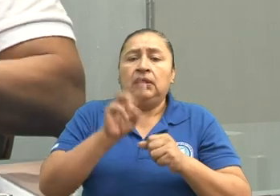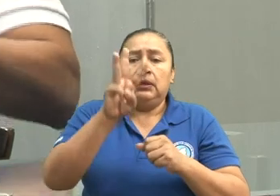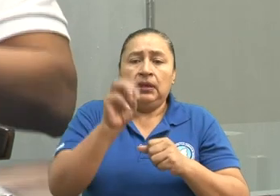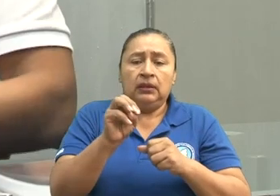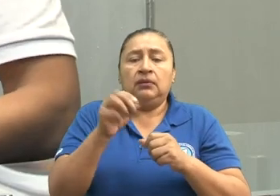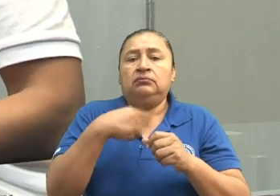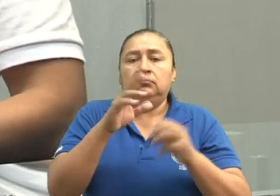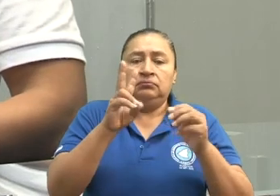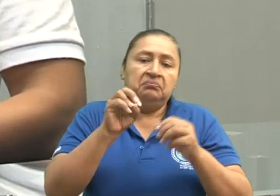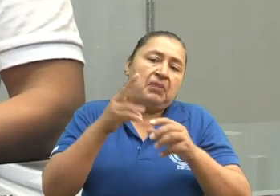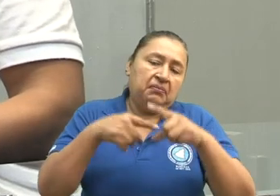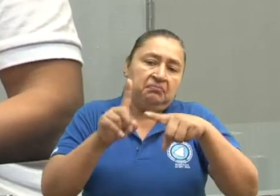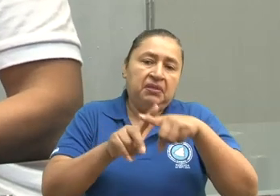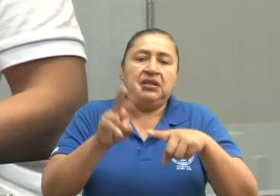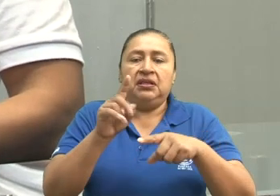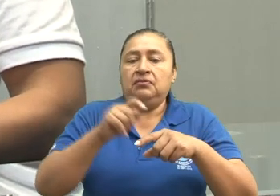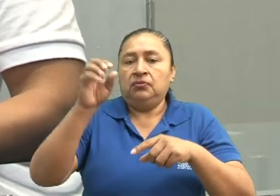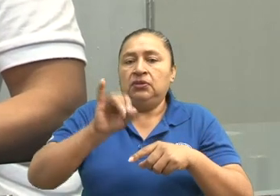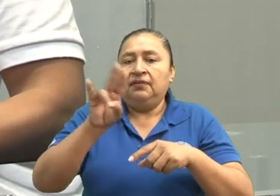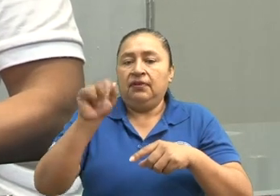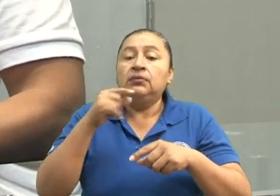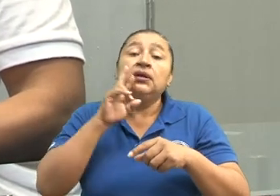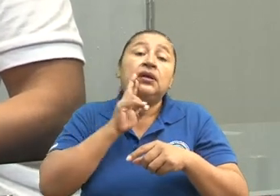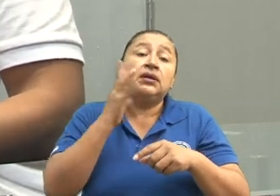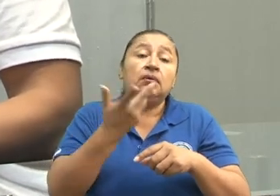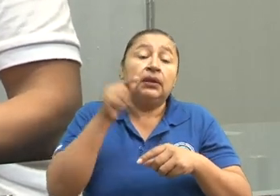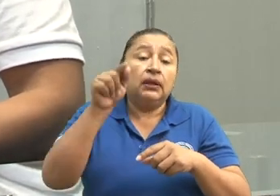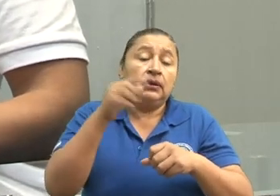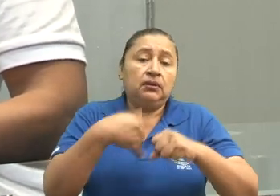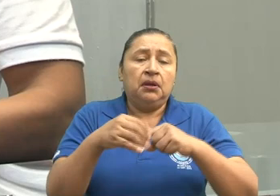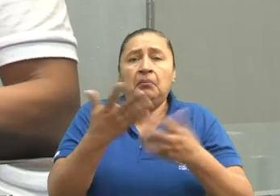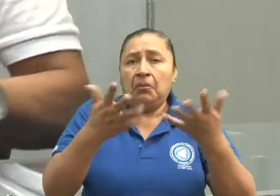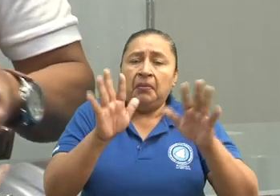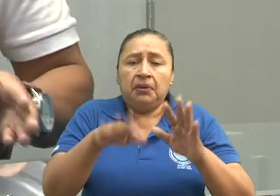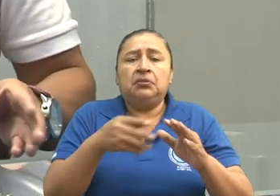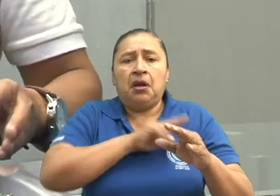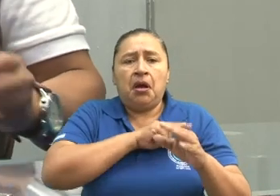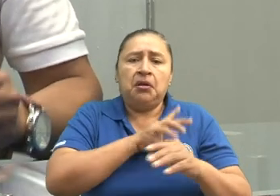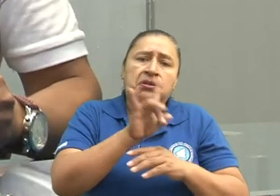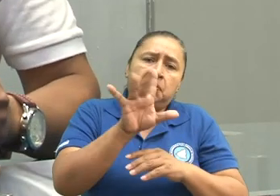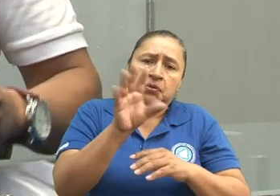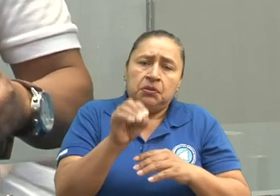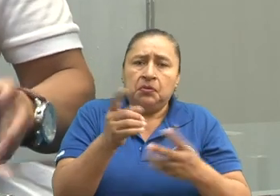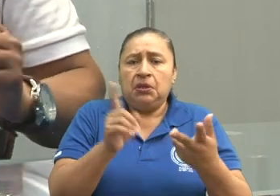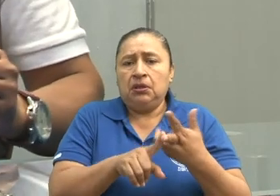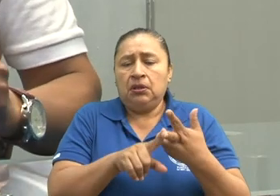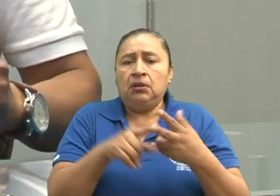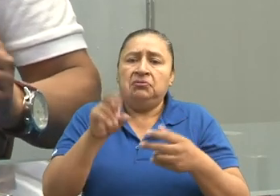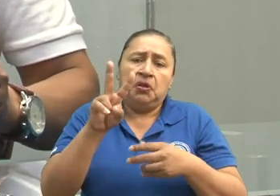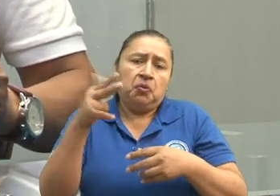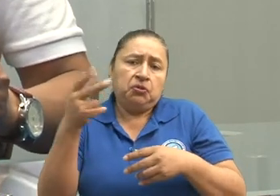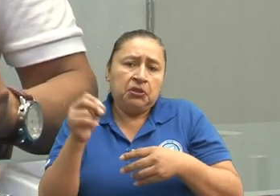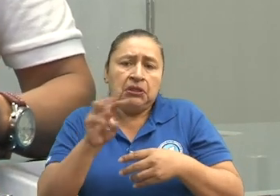los niños, a eso se le suma el IVA. Los precios en el restaurante allá en la isla es módico. Hay entradas de 150, tenés de